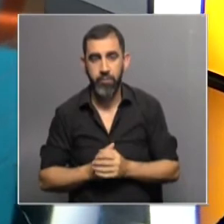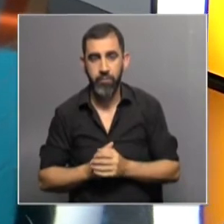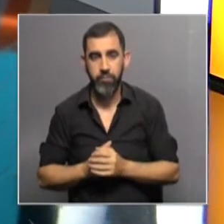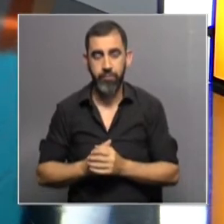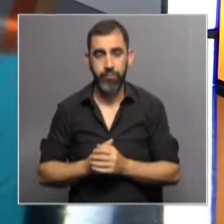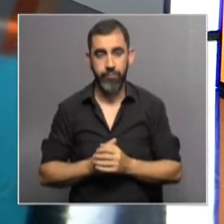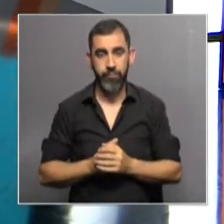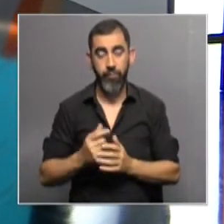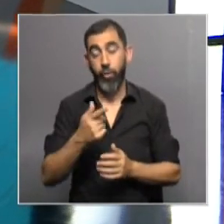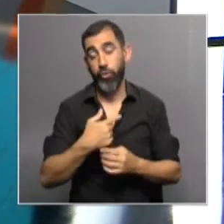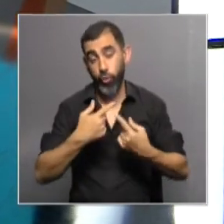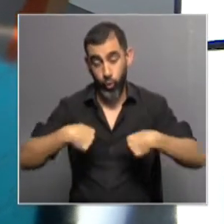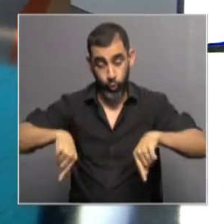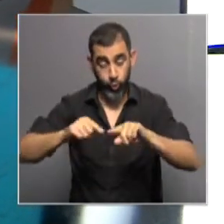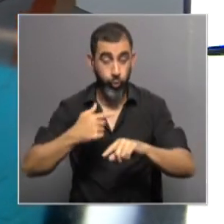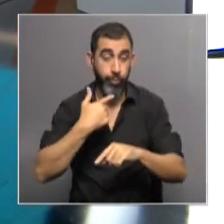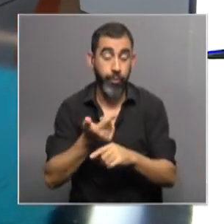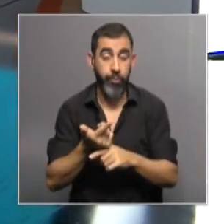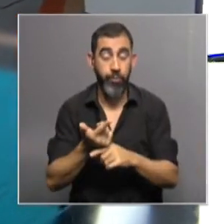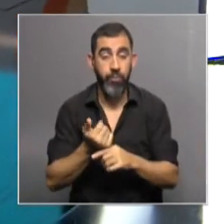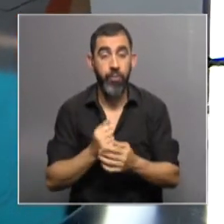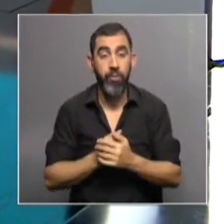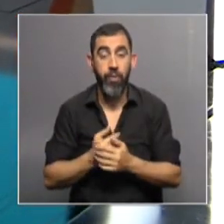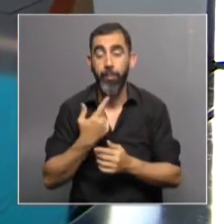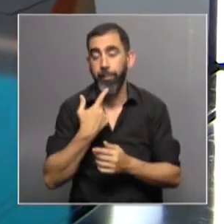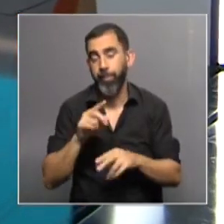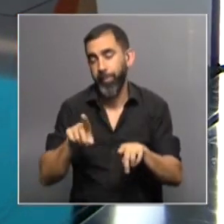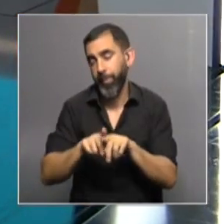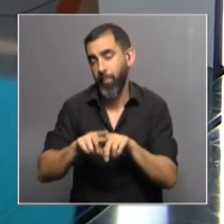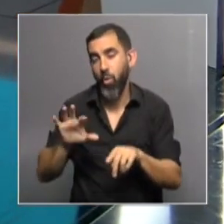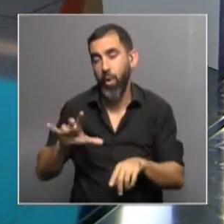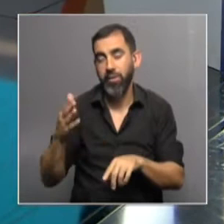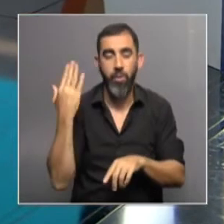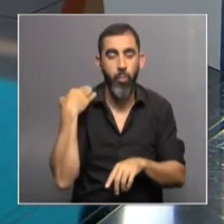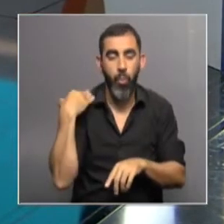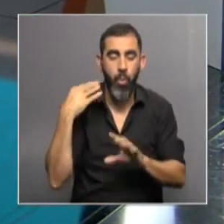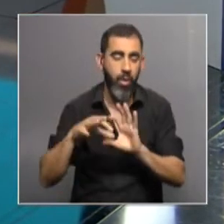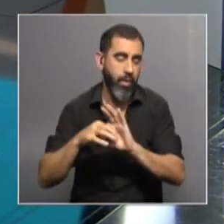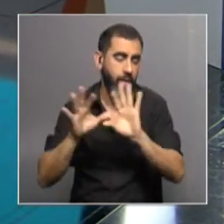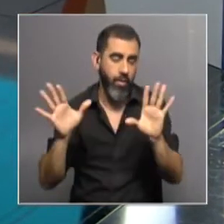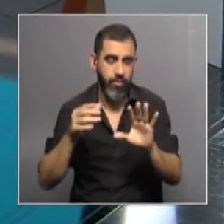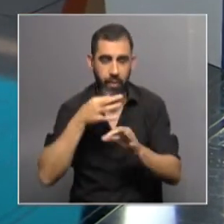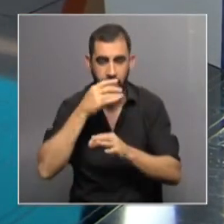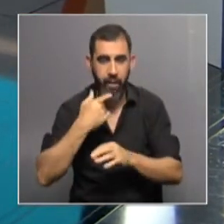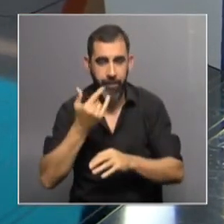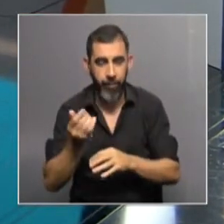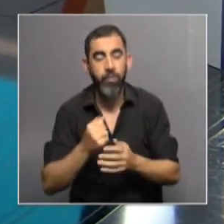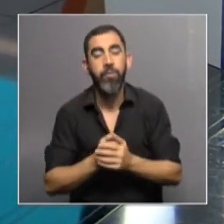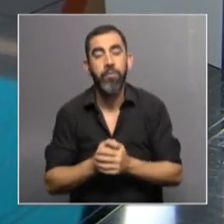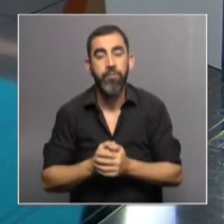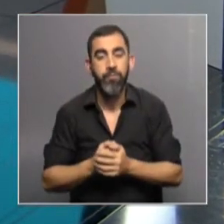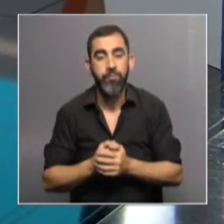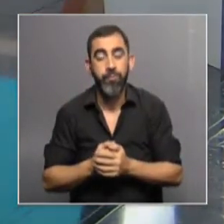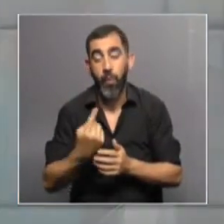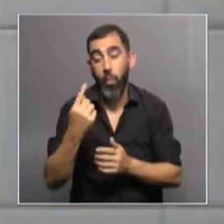nosotros por ejemplo vuelvo al cáncer de pulmón que es el ejemplo más claro como comentaba previamente nosotros a